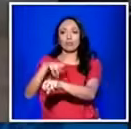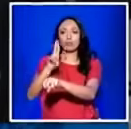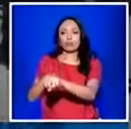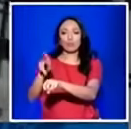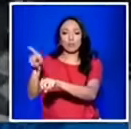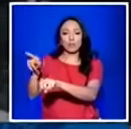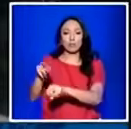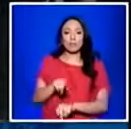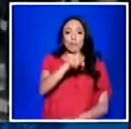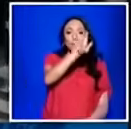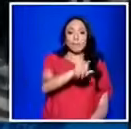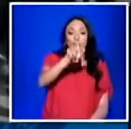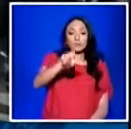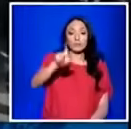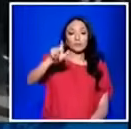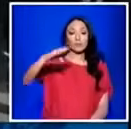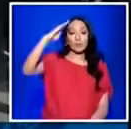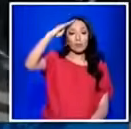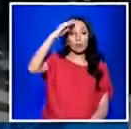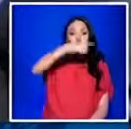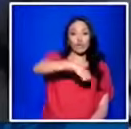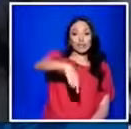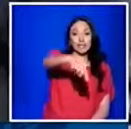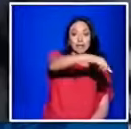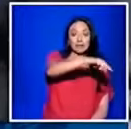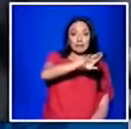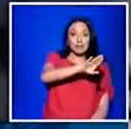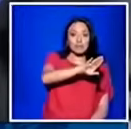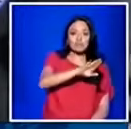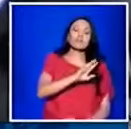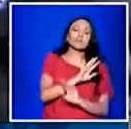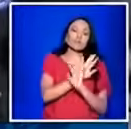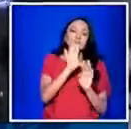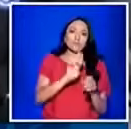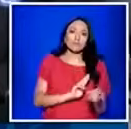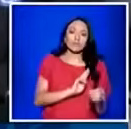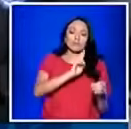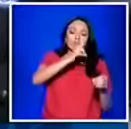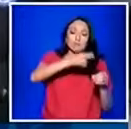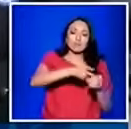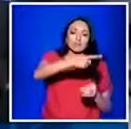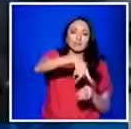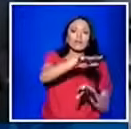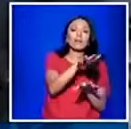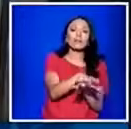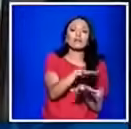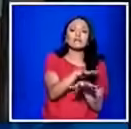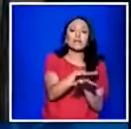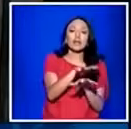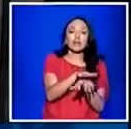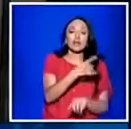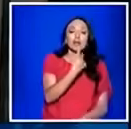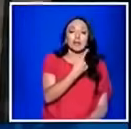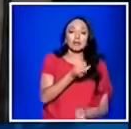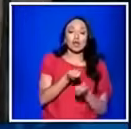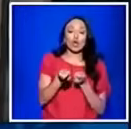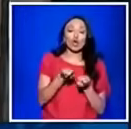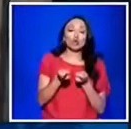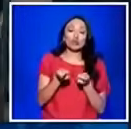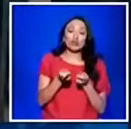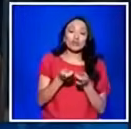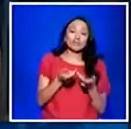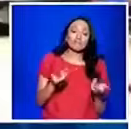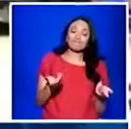al sitio redoblaron las medidas de seguridad. Según el intendente de policía de El Oro, Boris Carrión, el control de seguridad